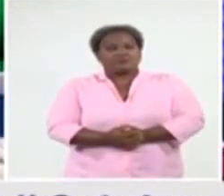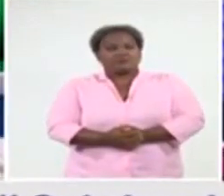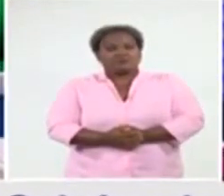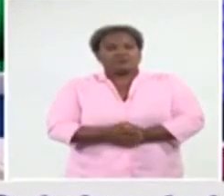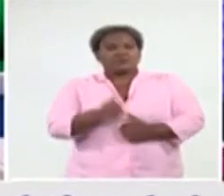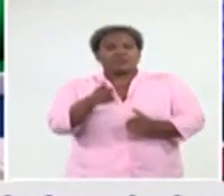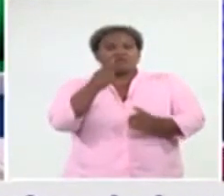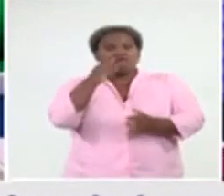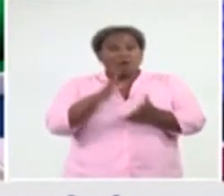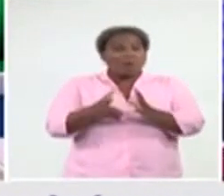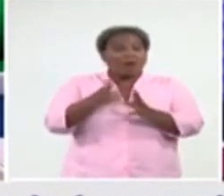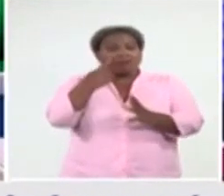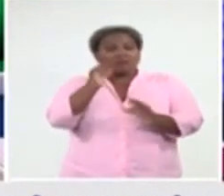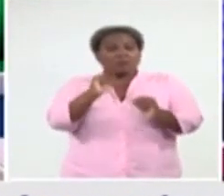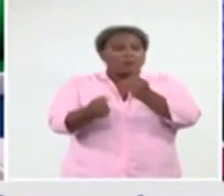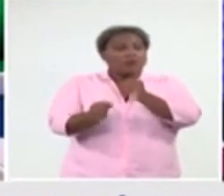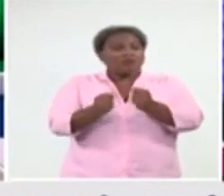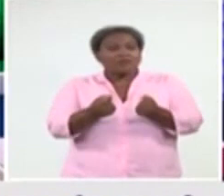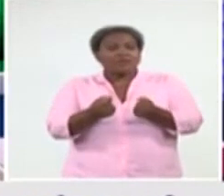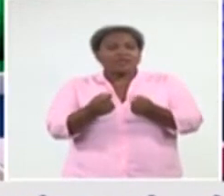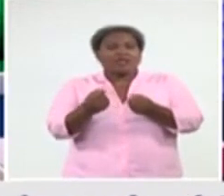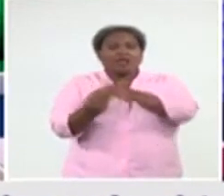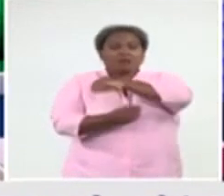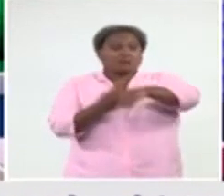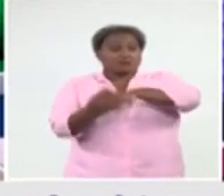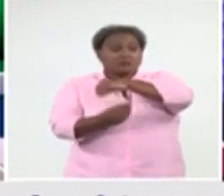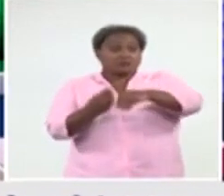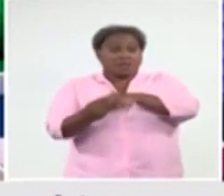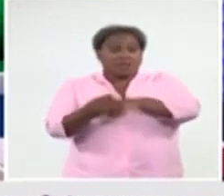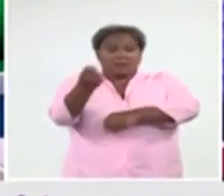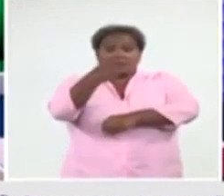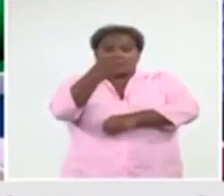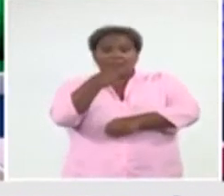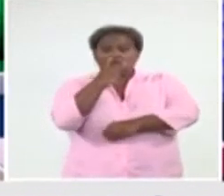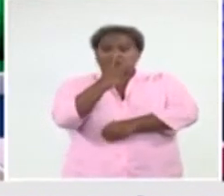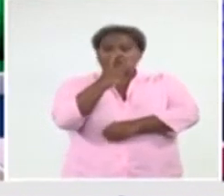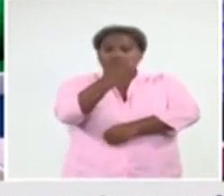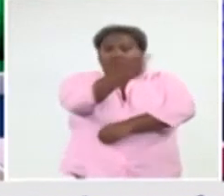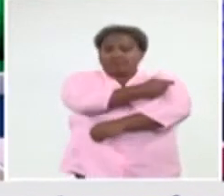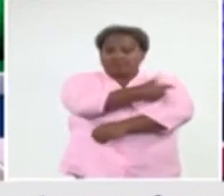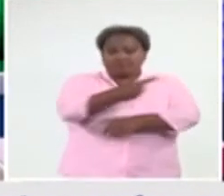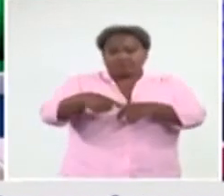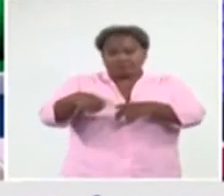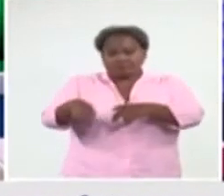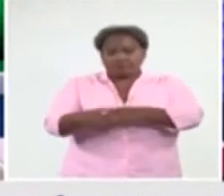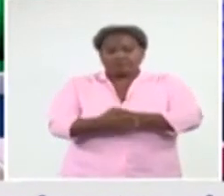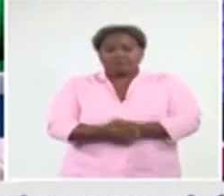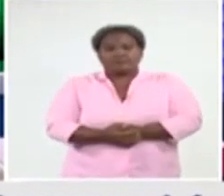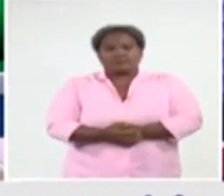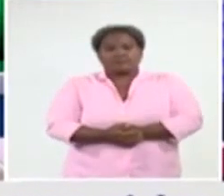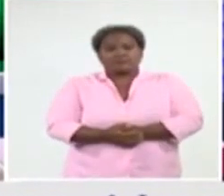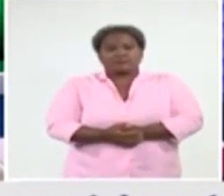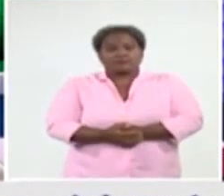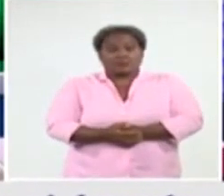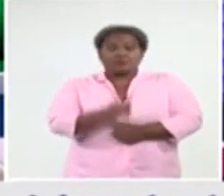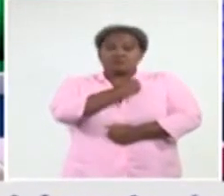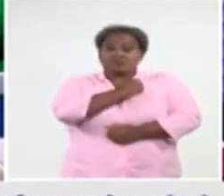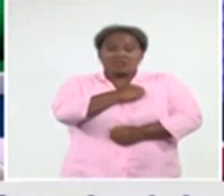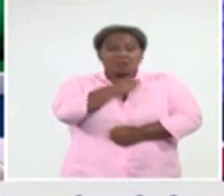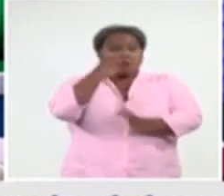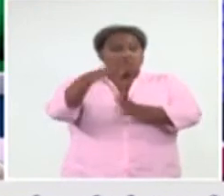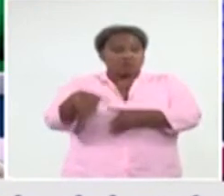modificamos a veces los tratamientos de forma tal que, de que no muera este número de